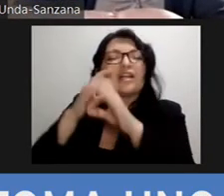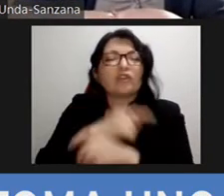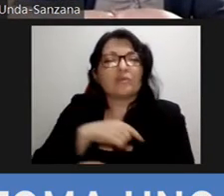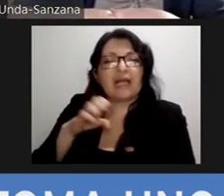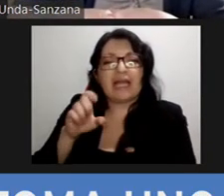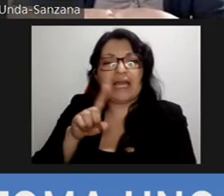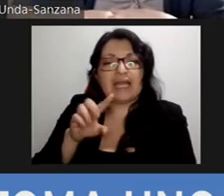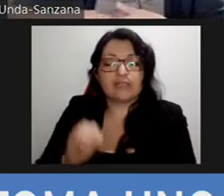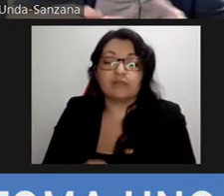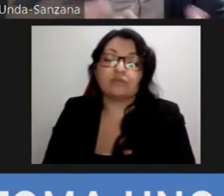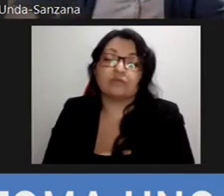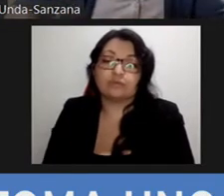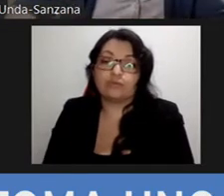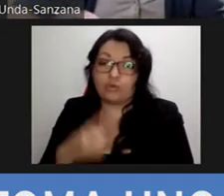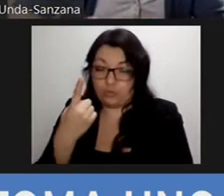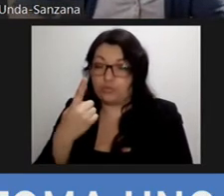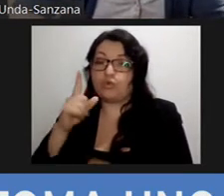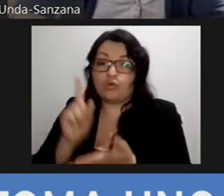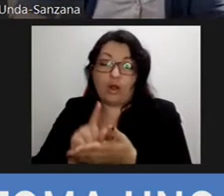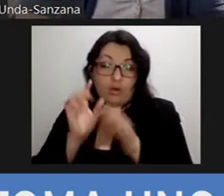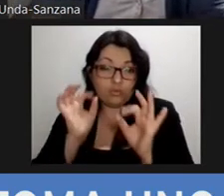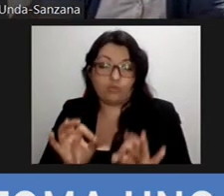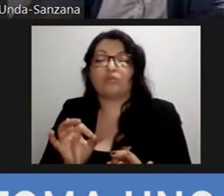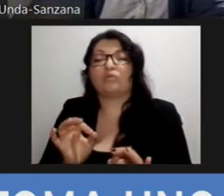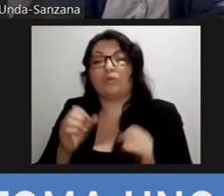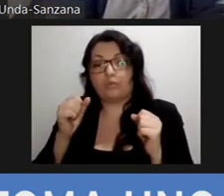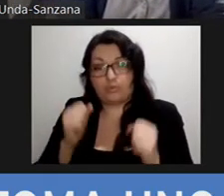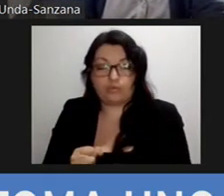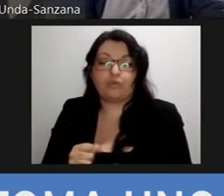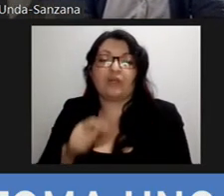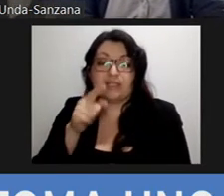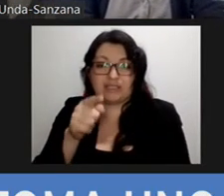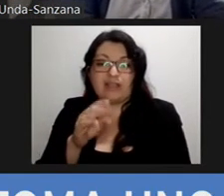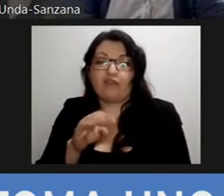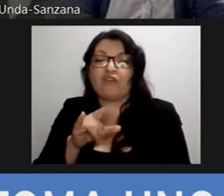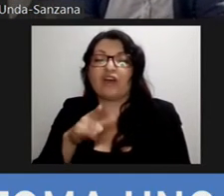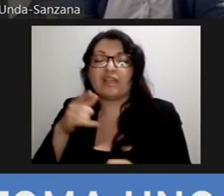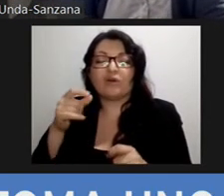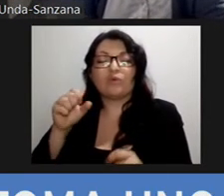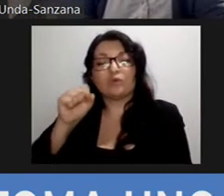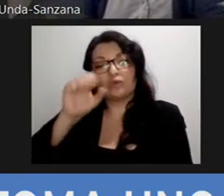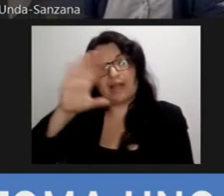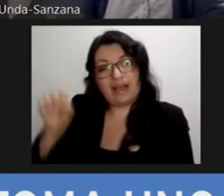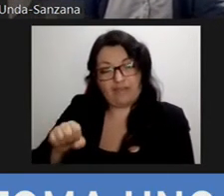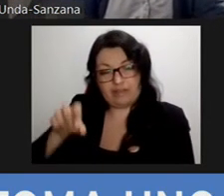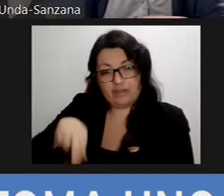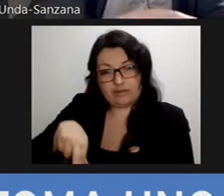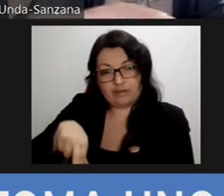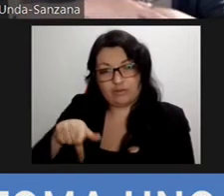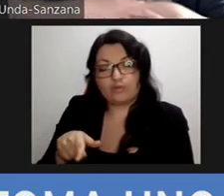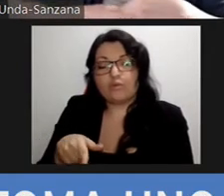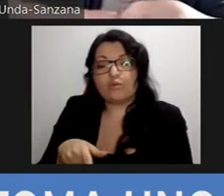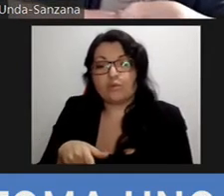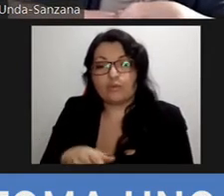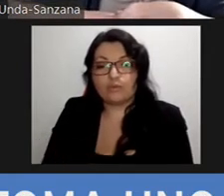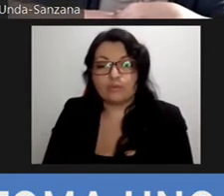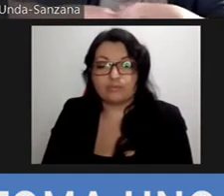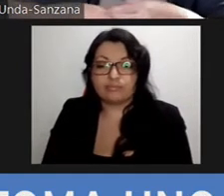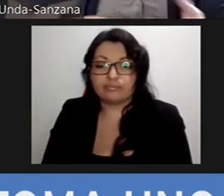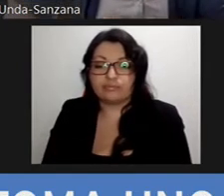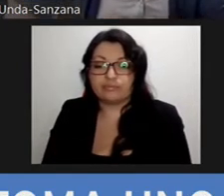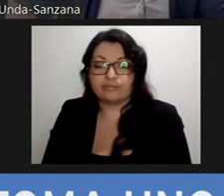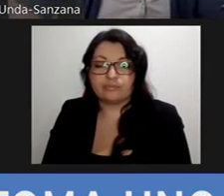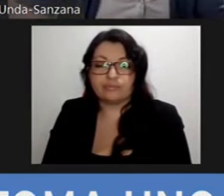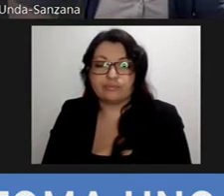ESO. Uno de los sitios, de hecho, pudo ser cerca de Boyden en Sudáfrica, y